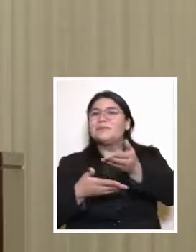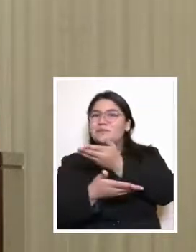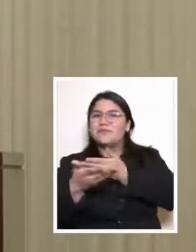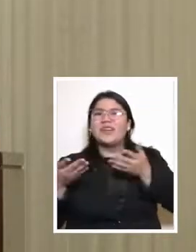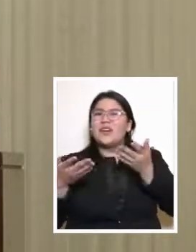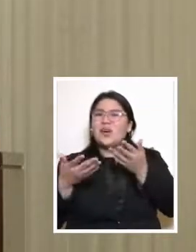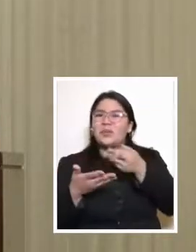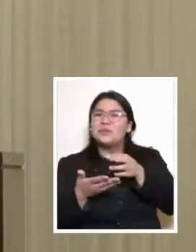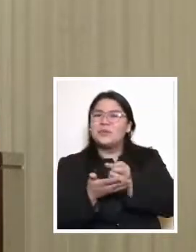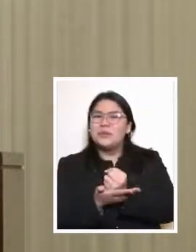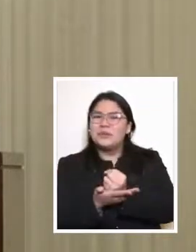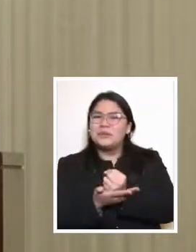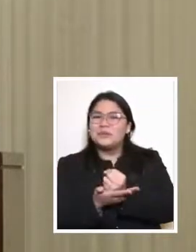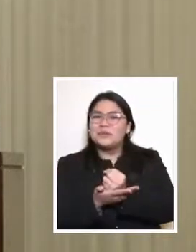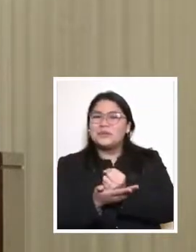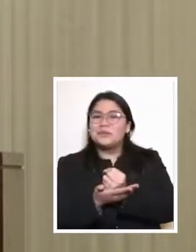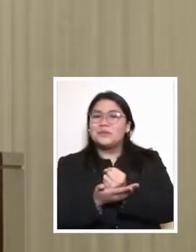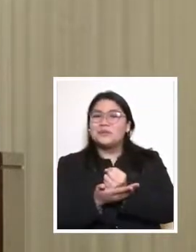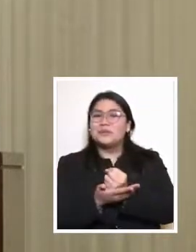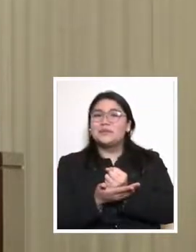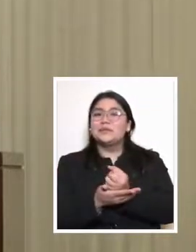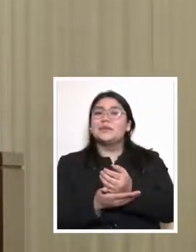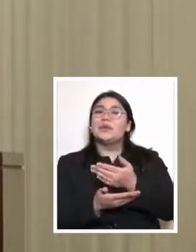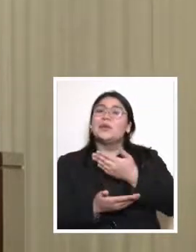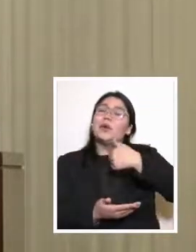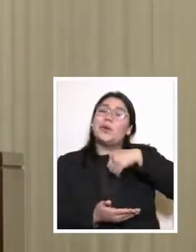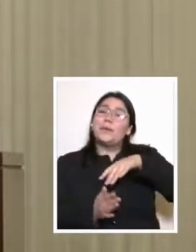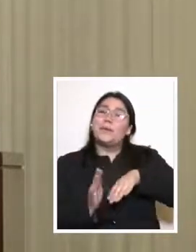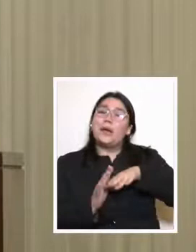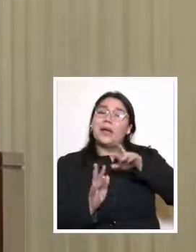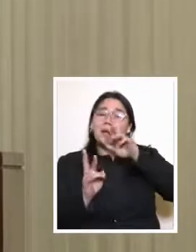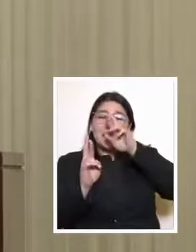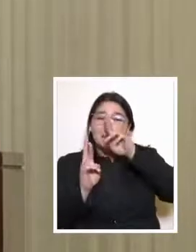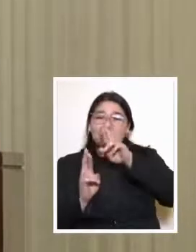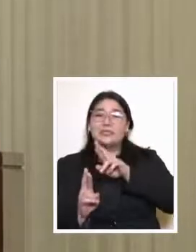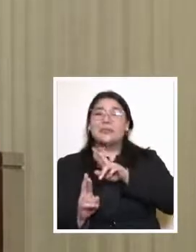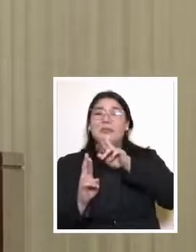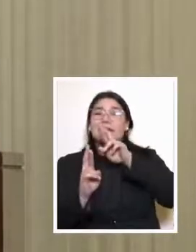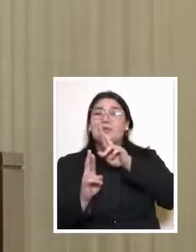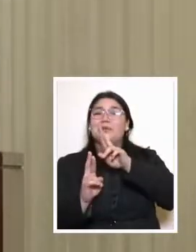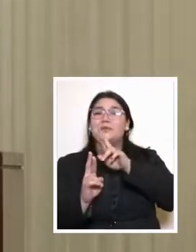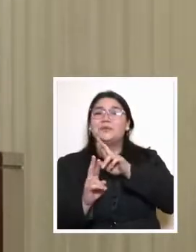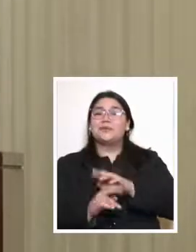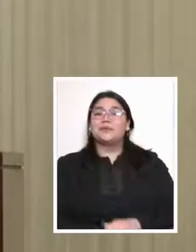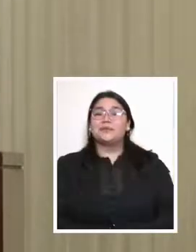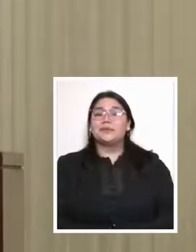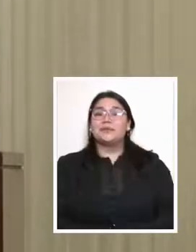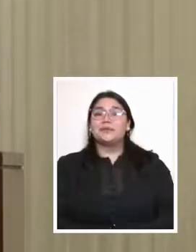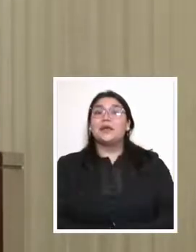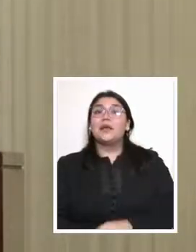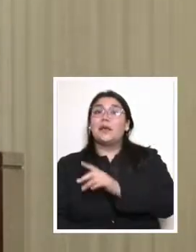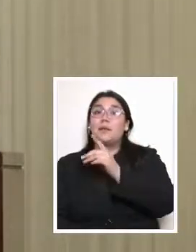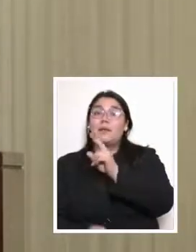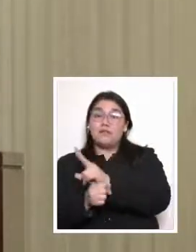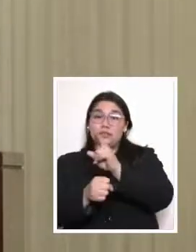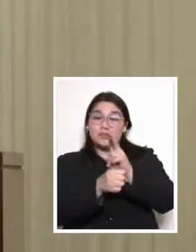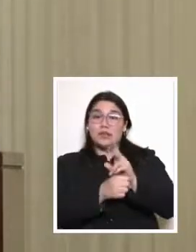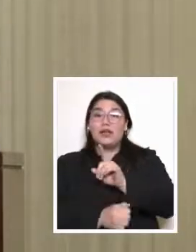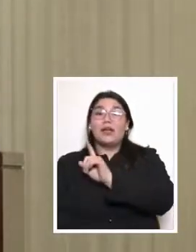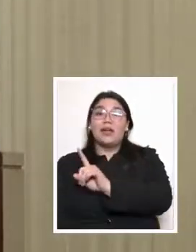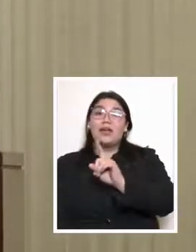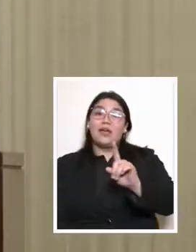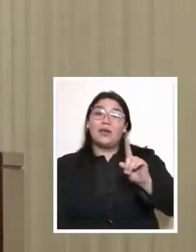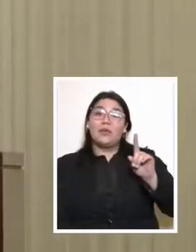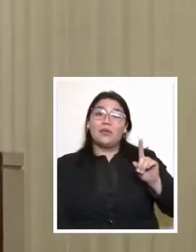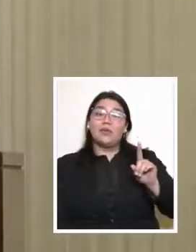relacionarnos. Nuestra empatía y reconocimiento a la labor de cada uno de los profesores que cumplen día a